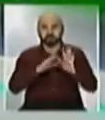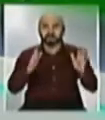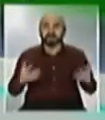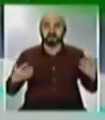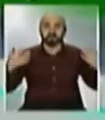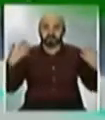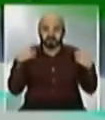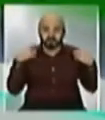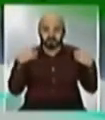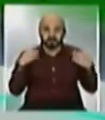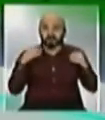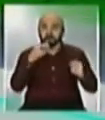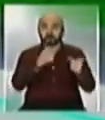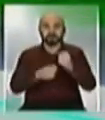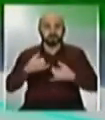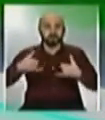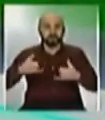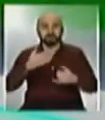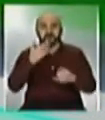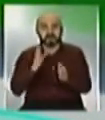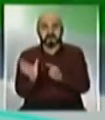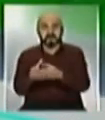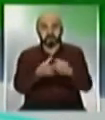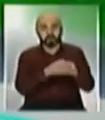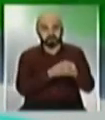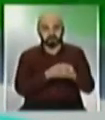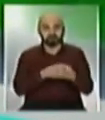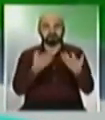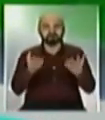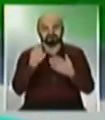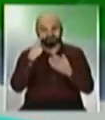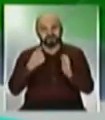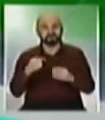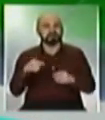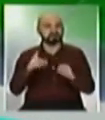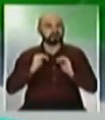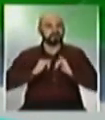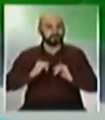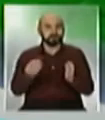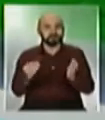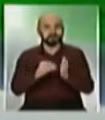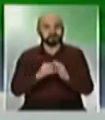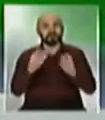Responsabilidad tanto de los jugadores como de los equipos. Sigue informándose junto a Soledad, que esté muy bien. Muy